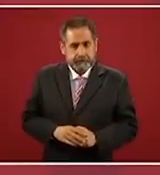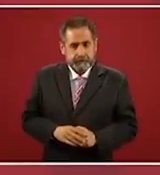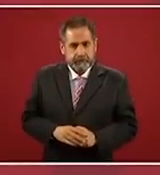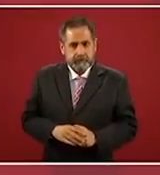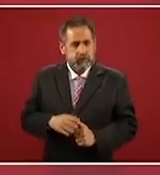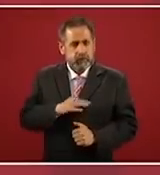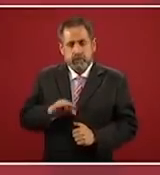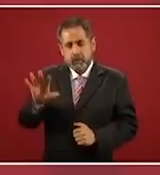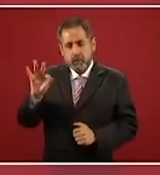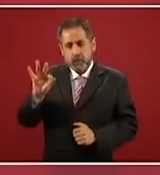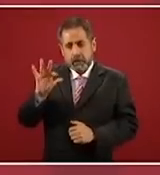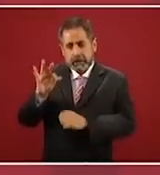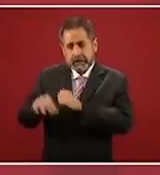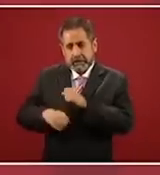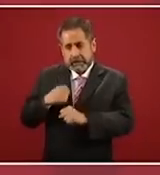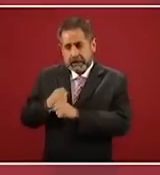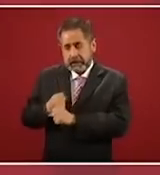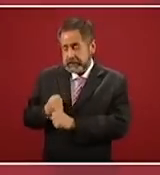más de 40 años